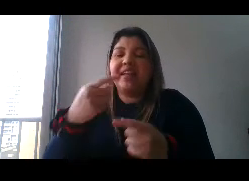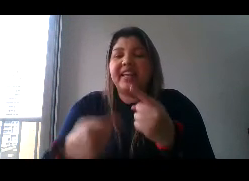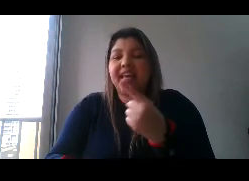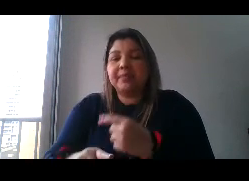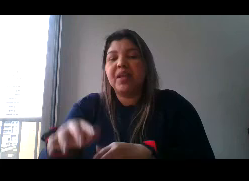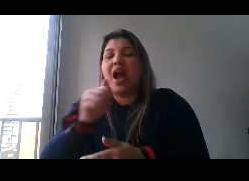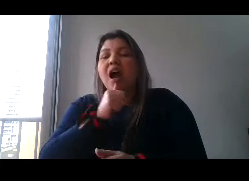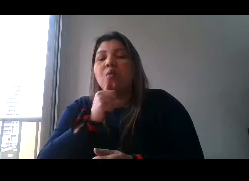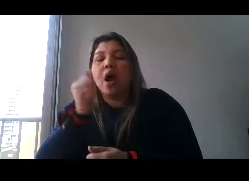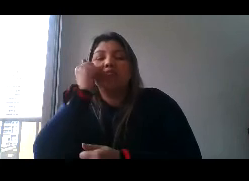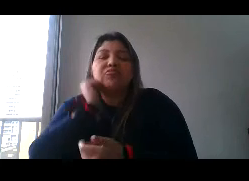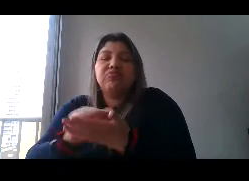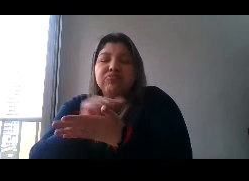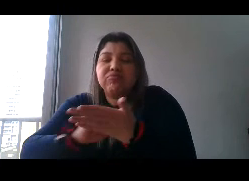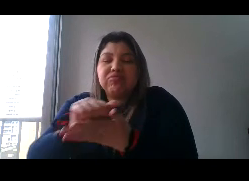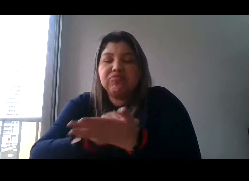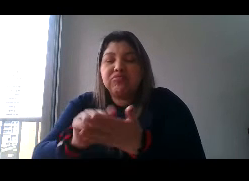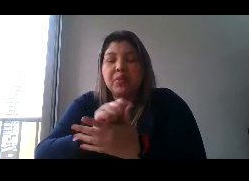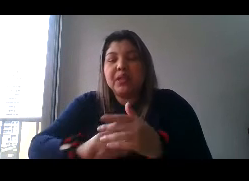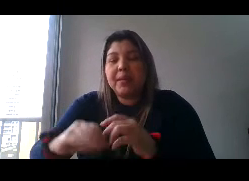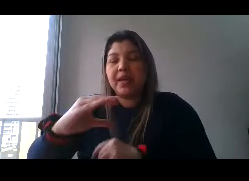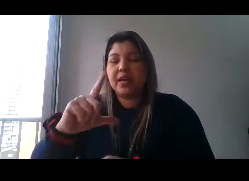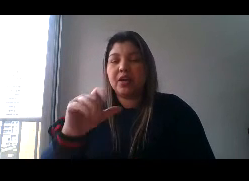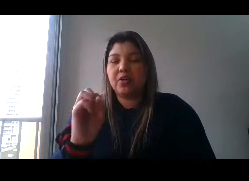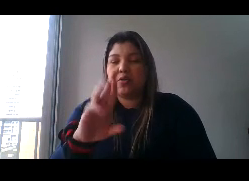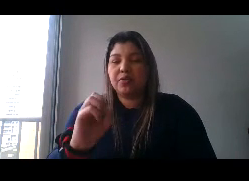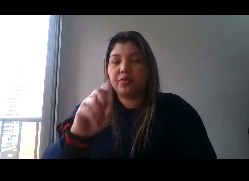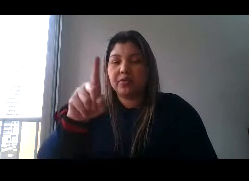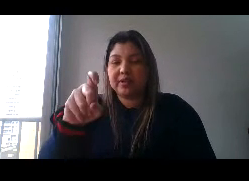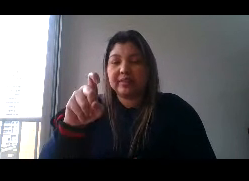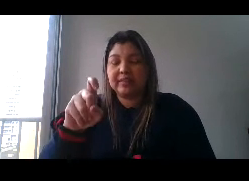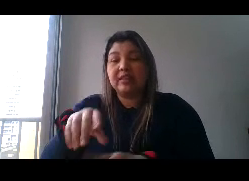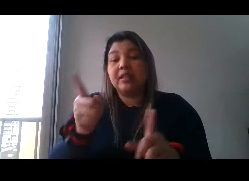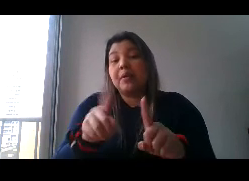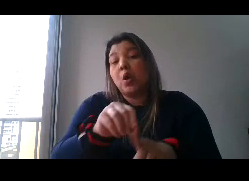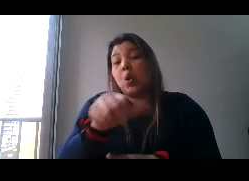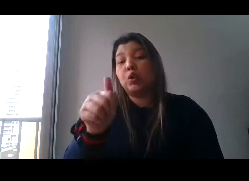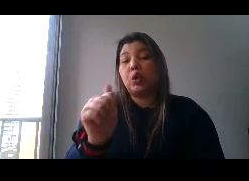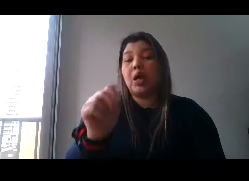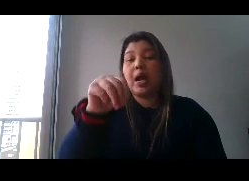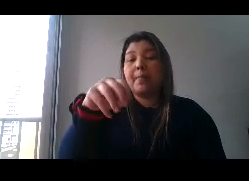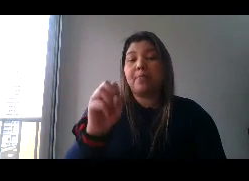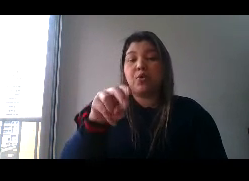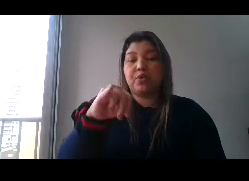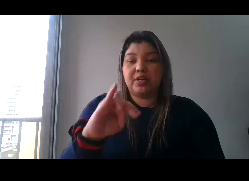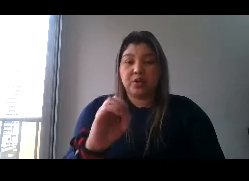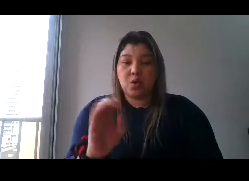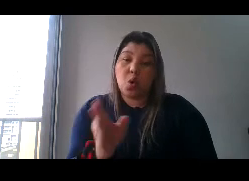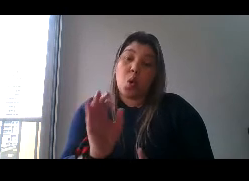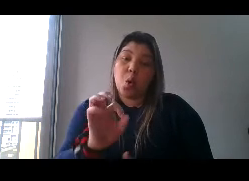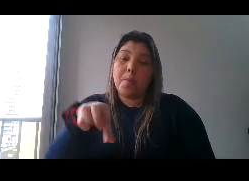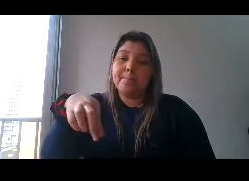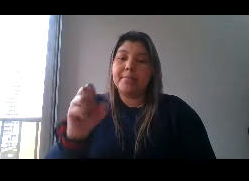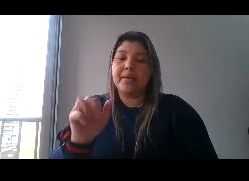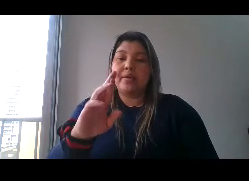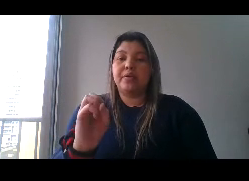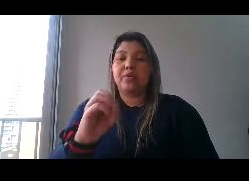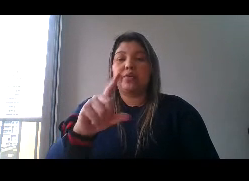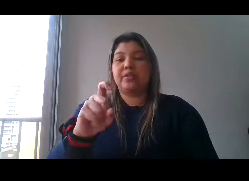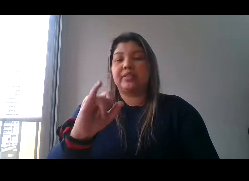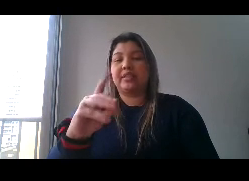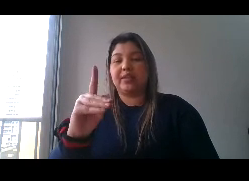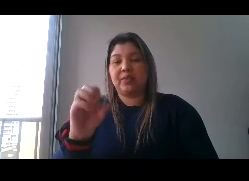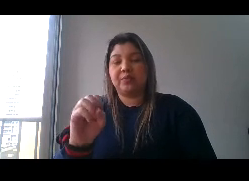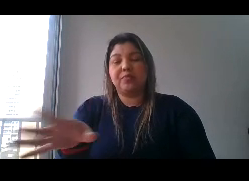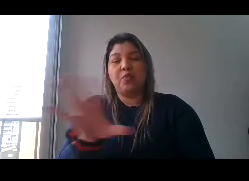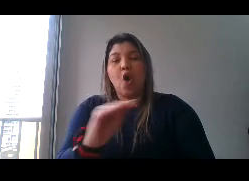sodio. Y a amonio cuaternario, que también podrían utilizar, o peróxido de hidrógeno. Pero la Organización Mundial de la Salud dice